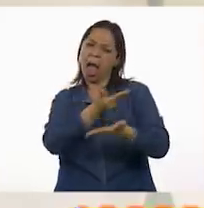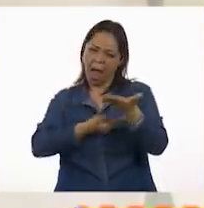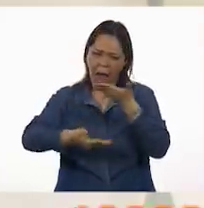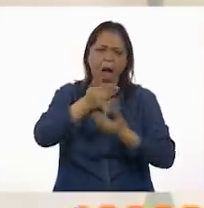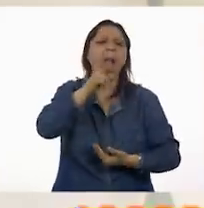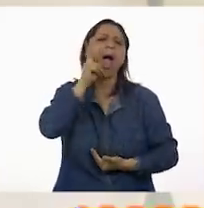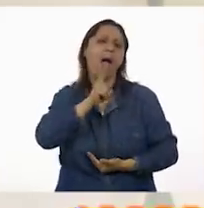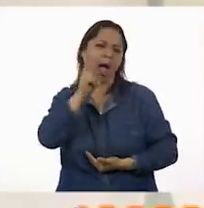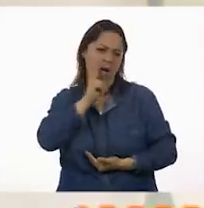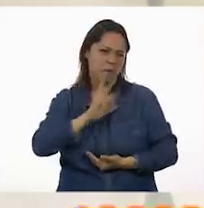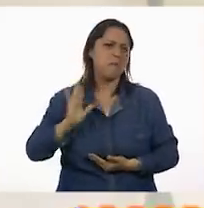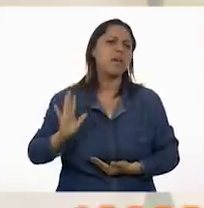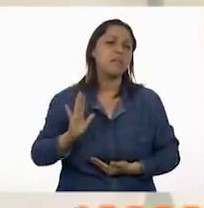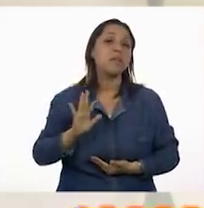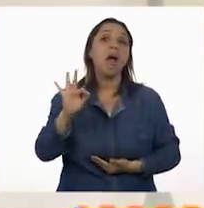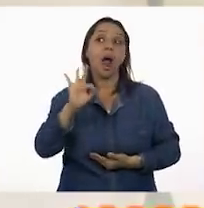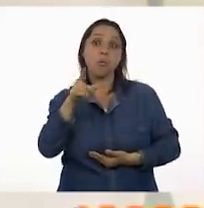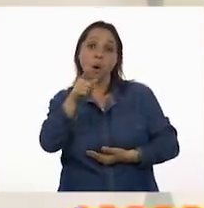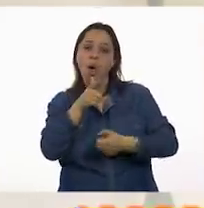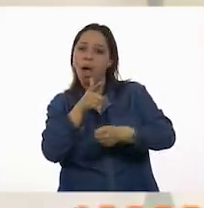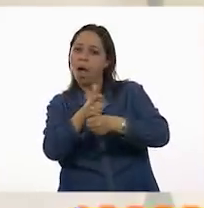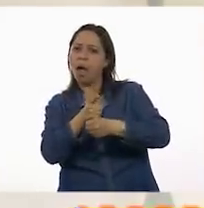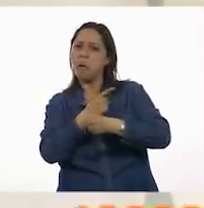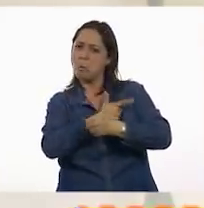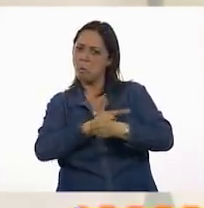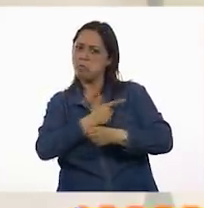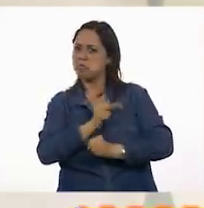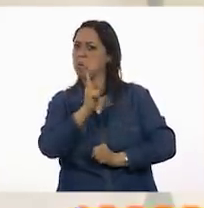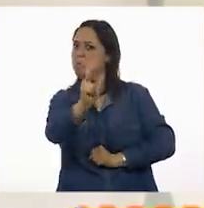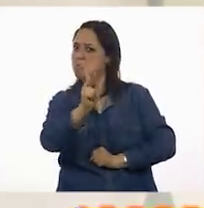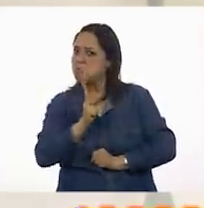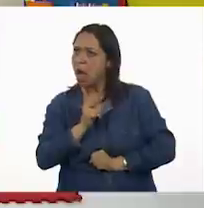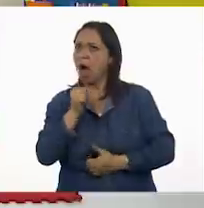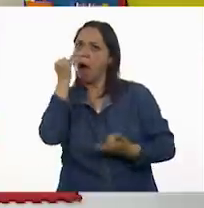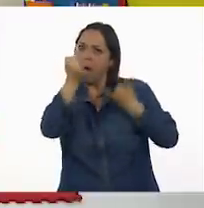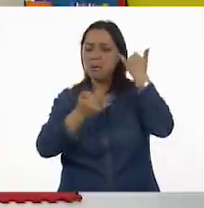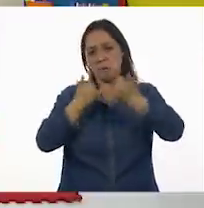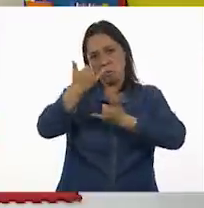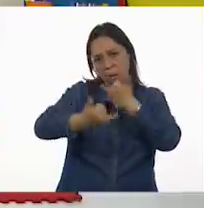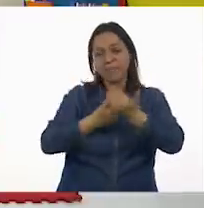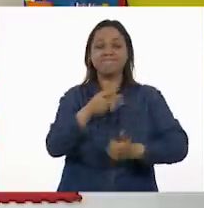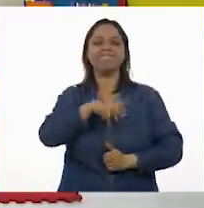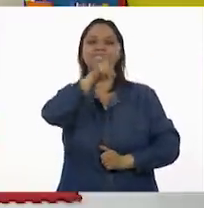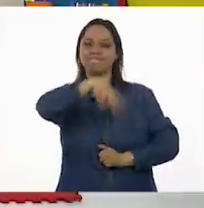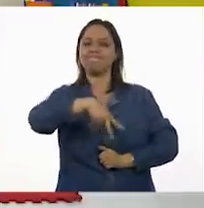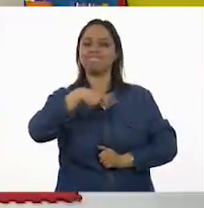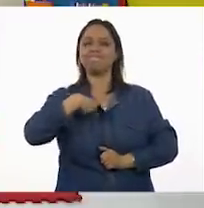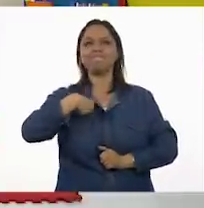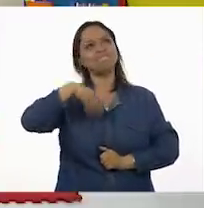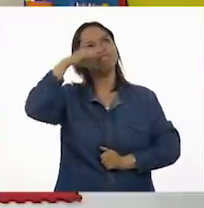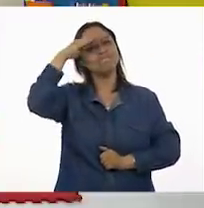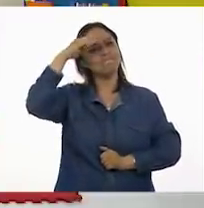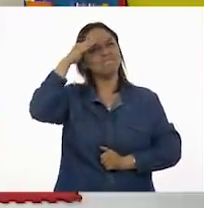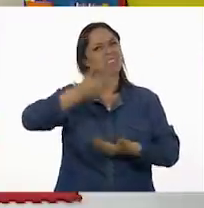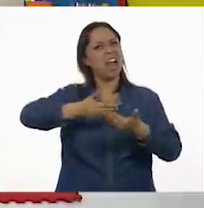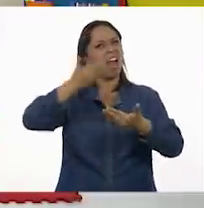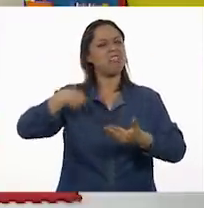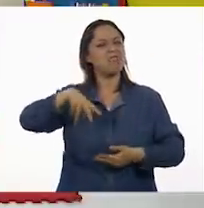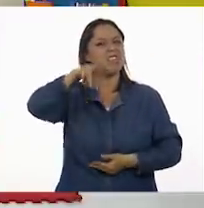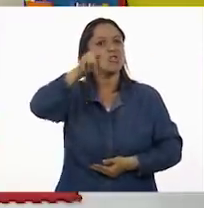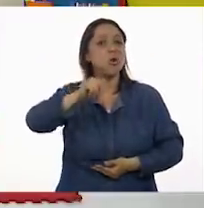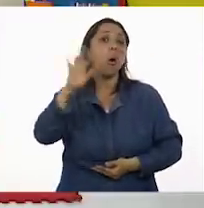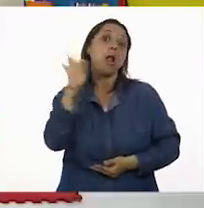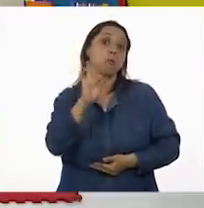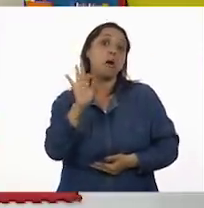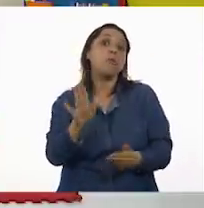vez tengas gustos en común y pueden inventar juegos divertidos. ¡Ay, sí es cierto! No lo había pensado. O hasta me gustan los